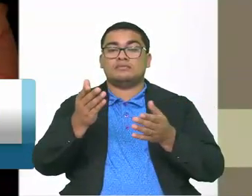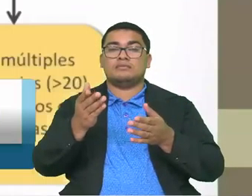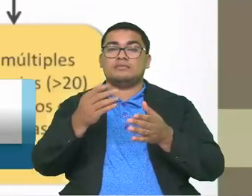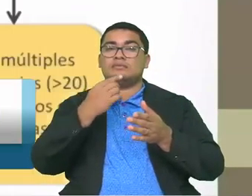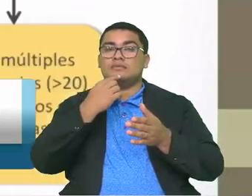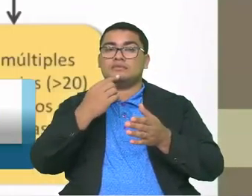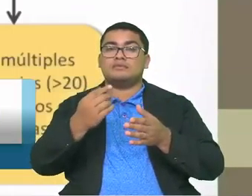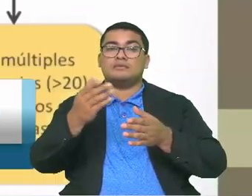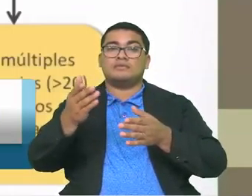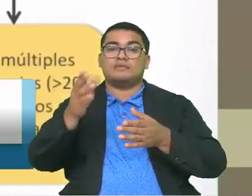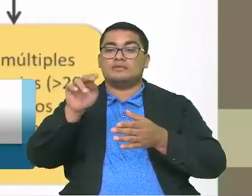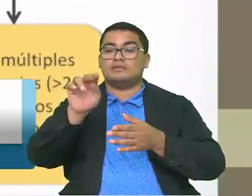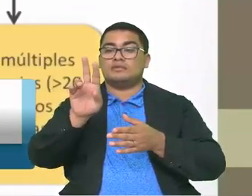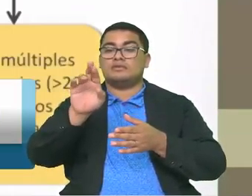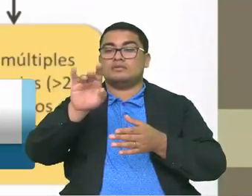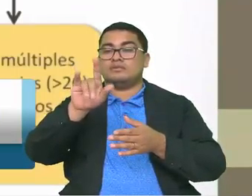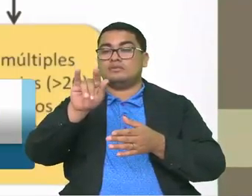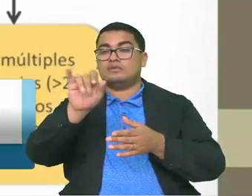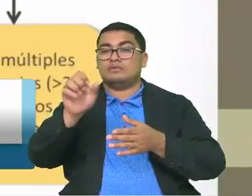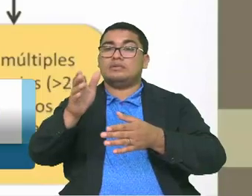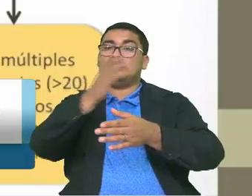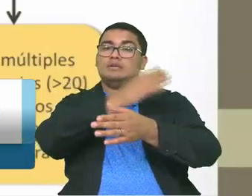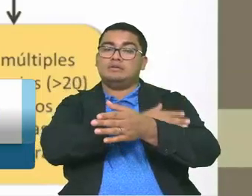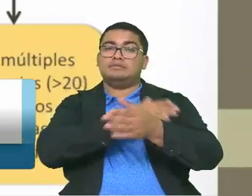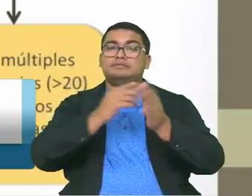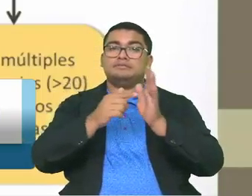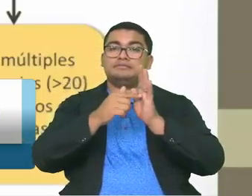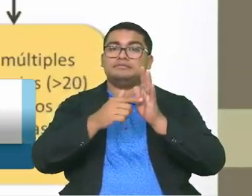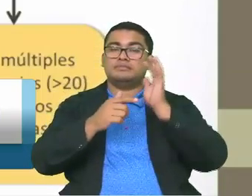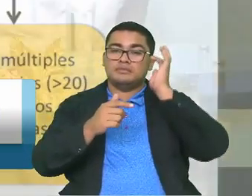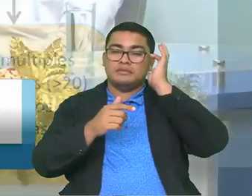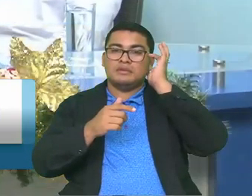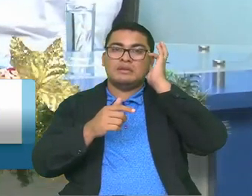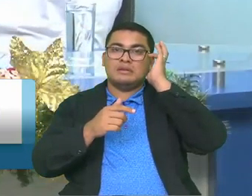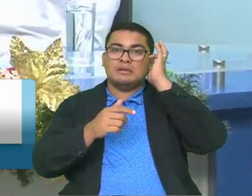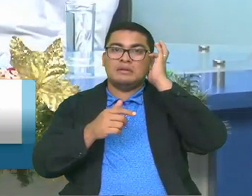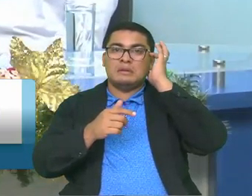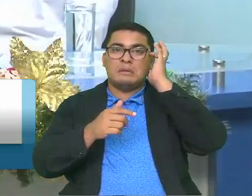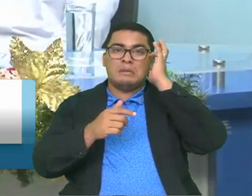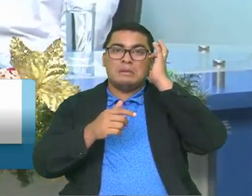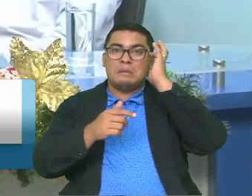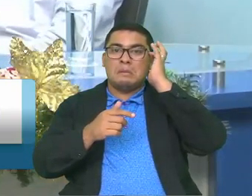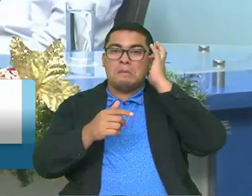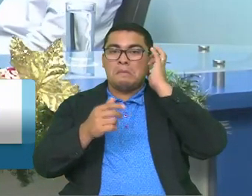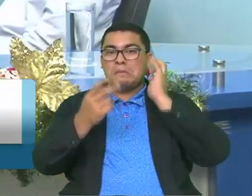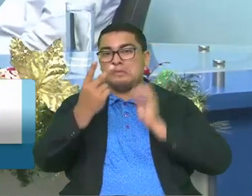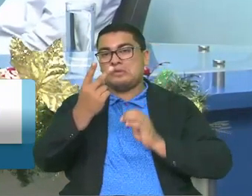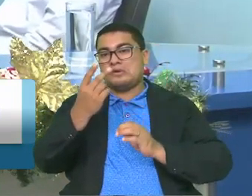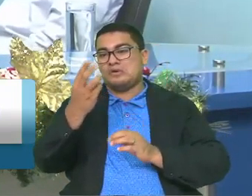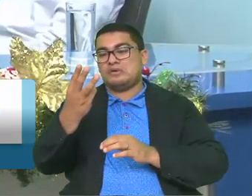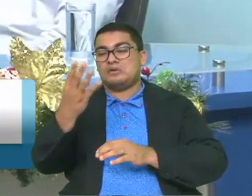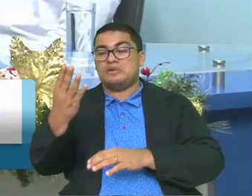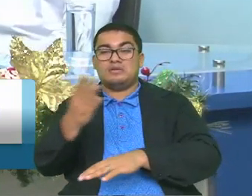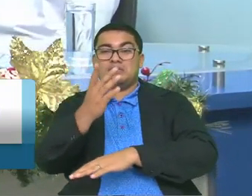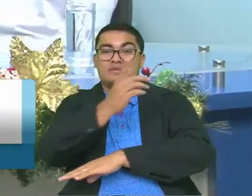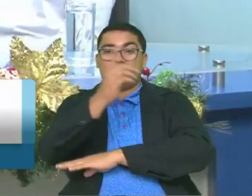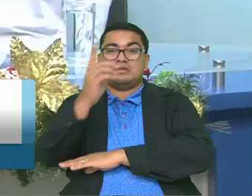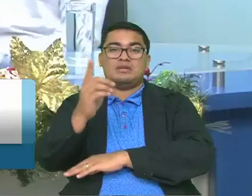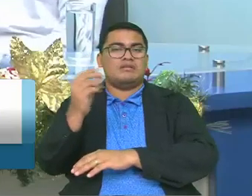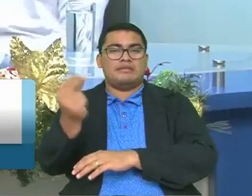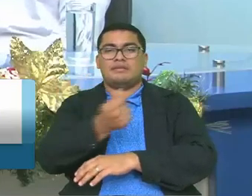ejemplo, esa ráfaga o destello de luz o ese dolor,